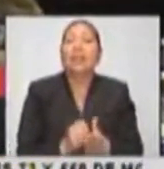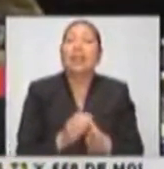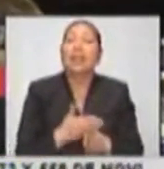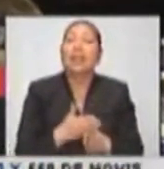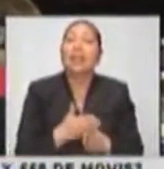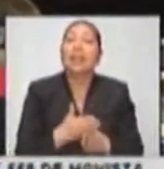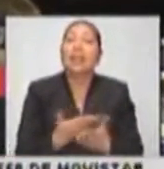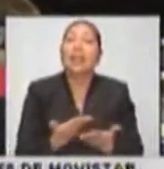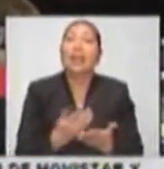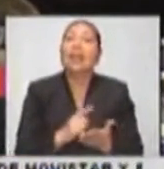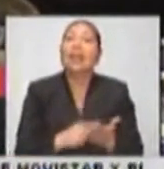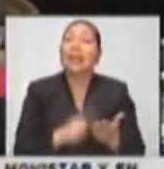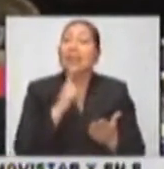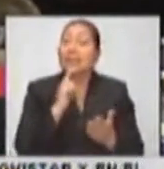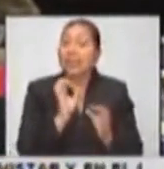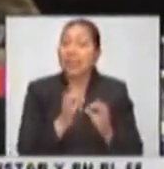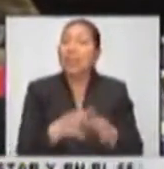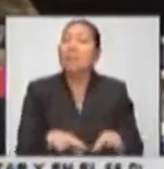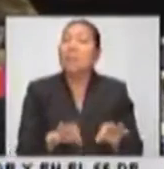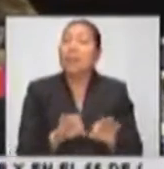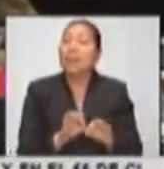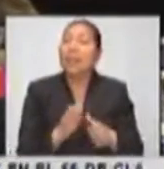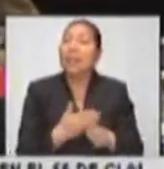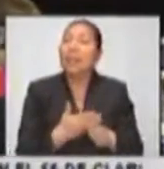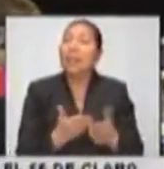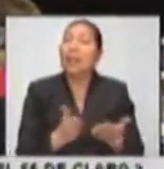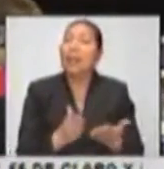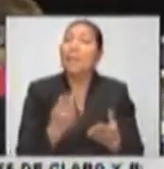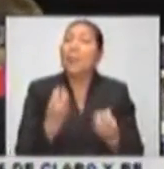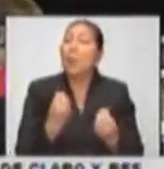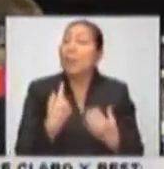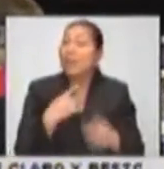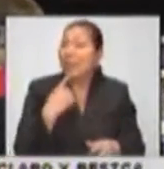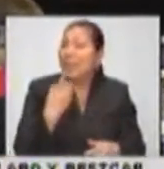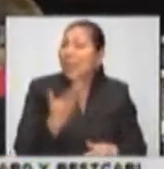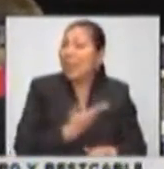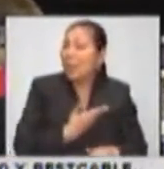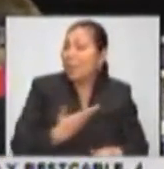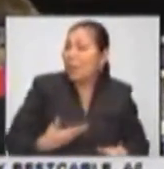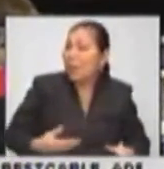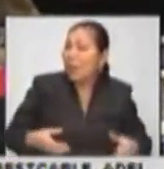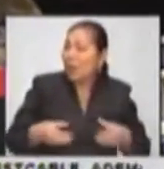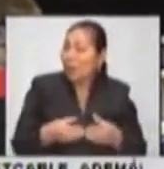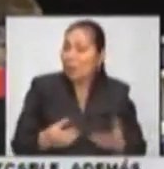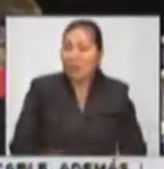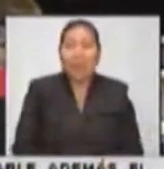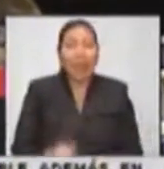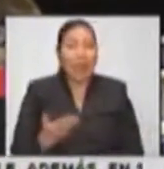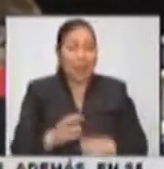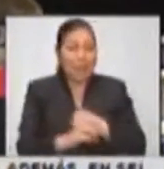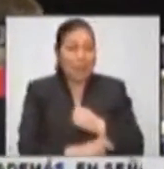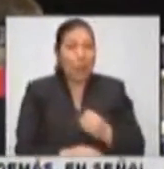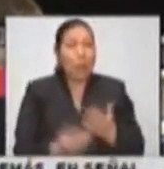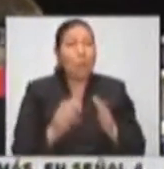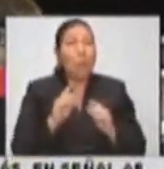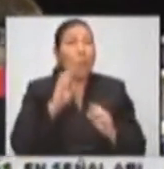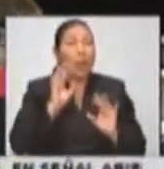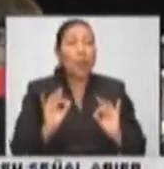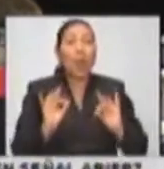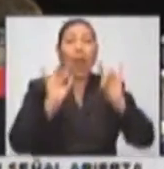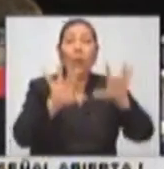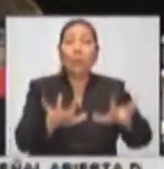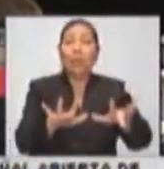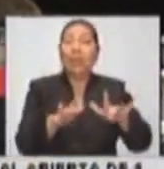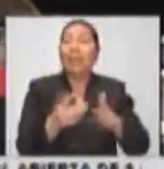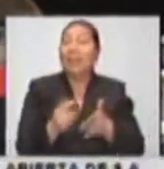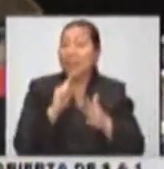entre pares. Y eso creo que es bien importante, eso del entre pares. Como ha mencionado la presidenta de la Comisión, Hay países como Australia, por ejemplo, que tienen unos avances